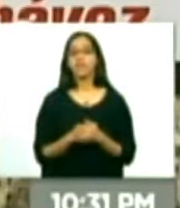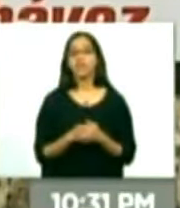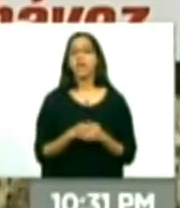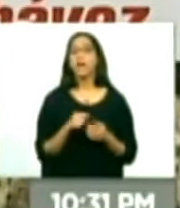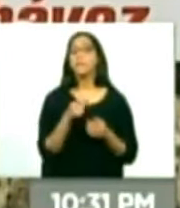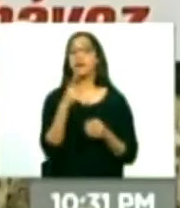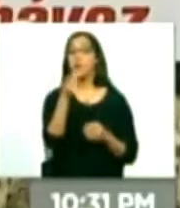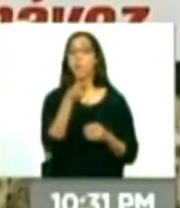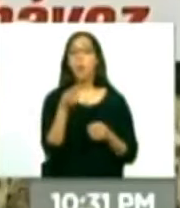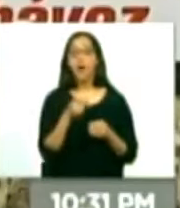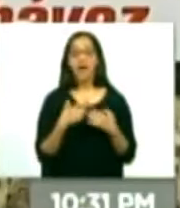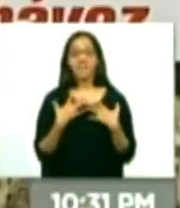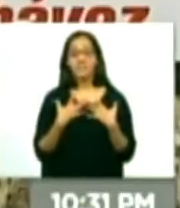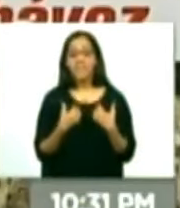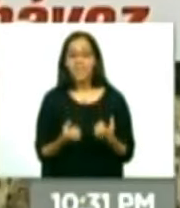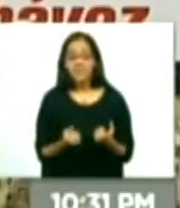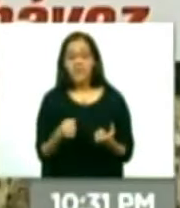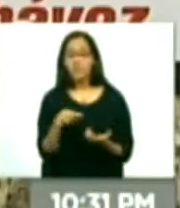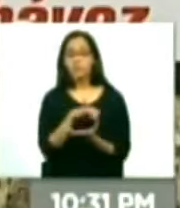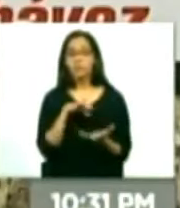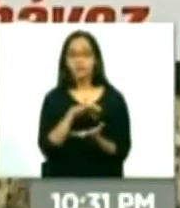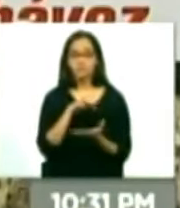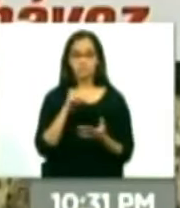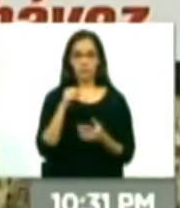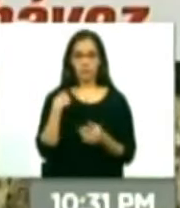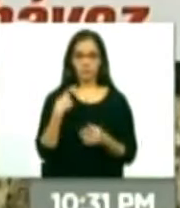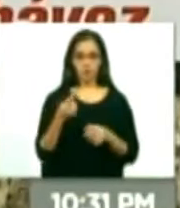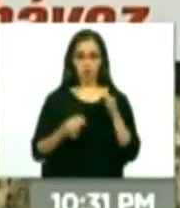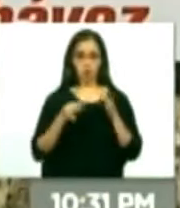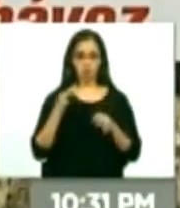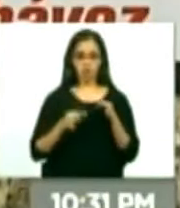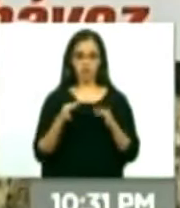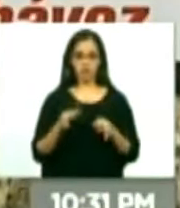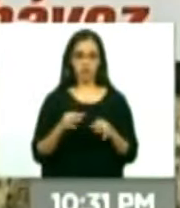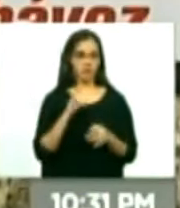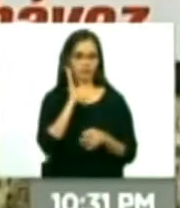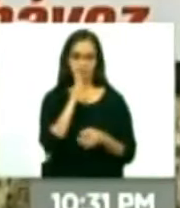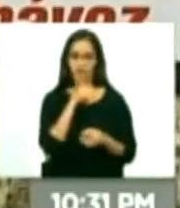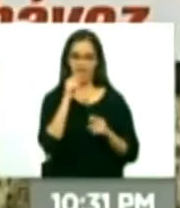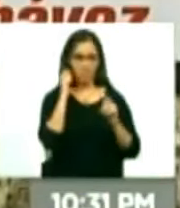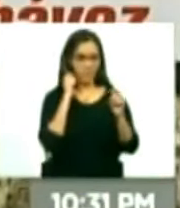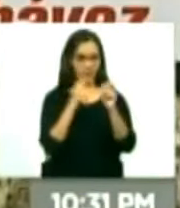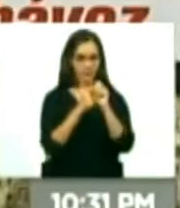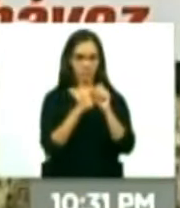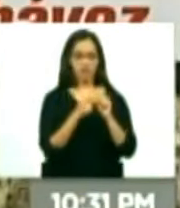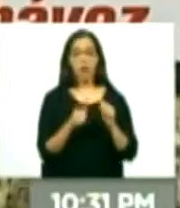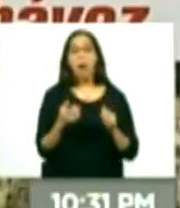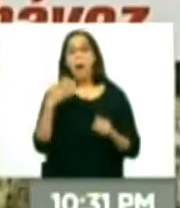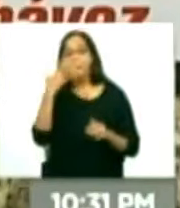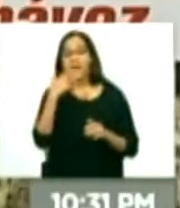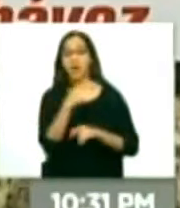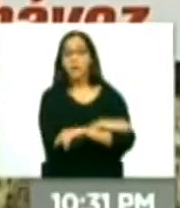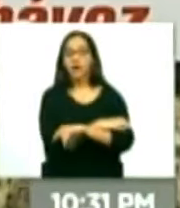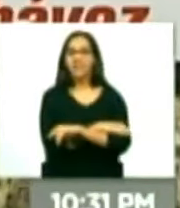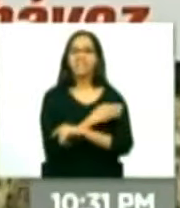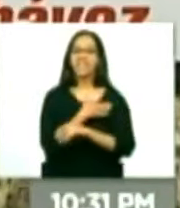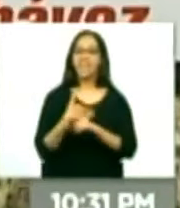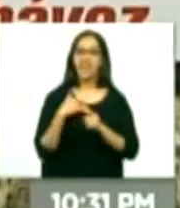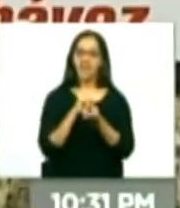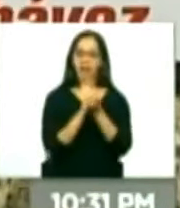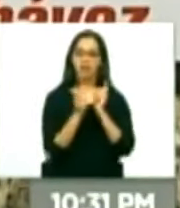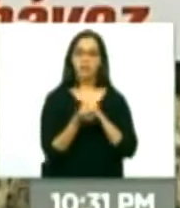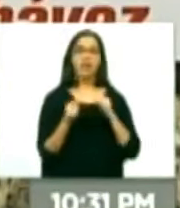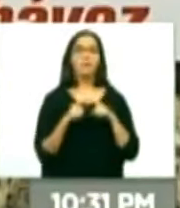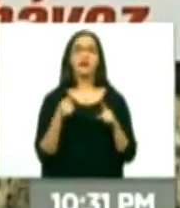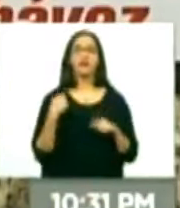de recoger los vidrios rotos de Primero Justicia, sin muchas esperanzas. Parece que la oposición intenta cambiar, pero lleva más